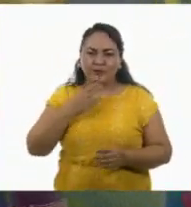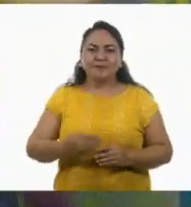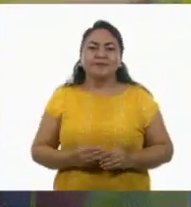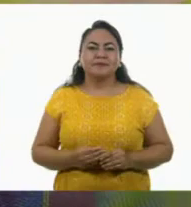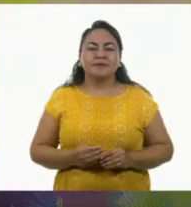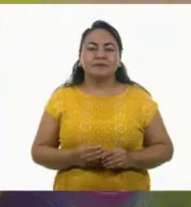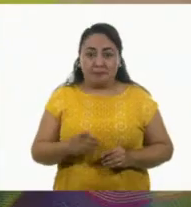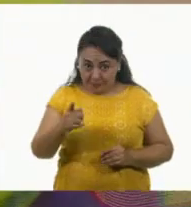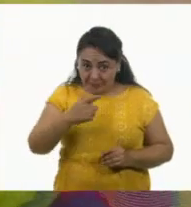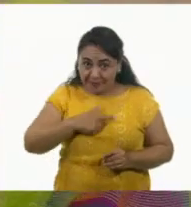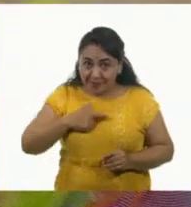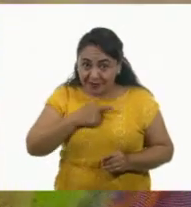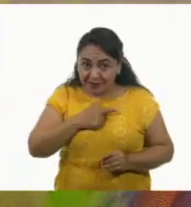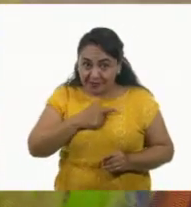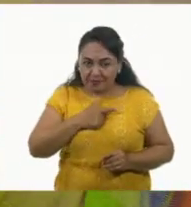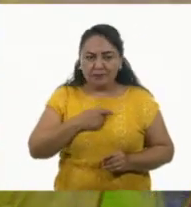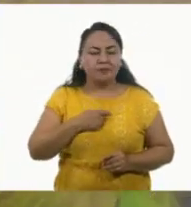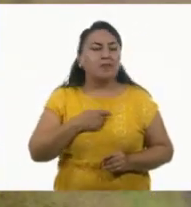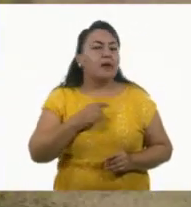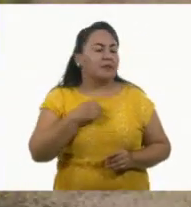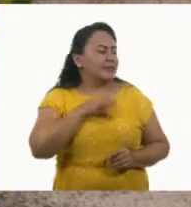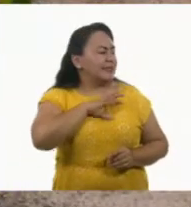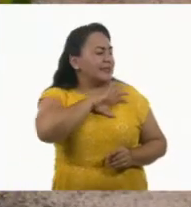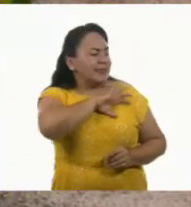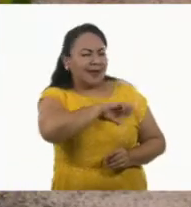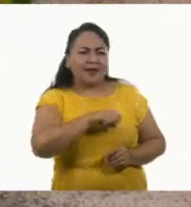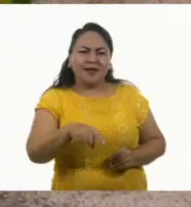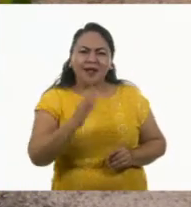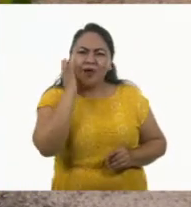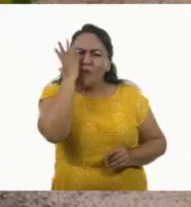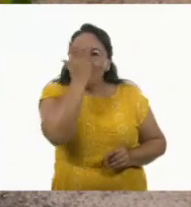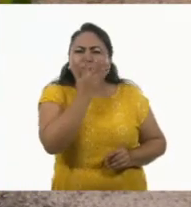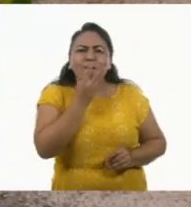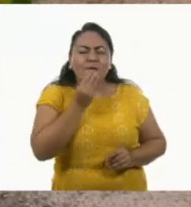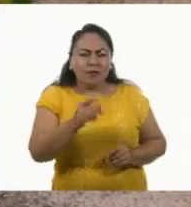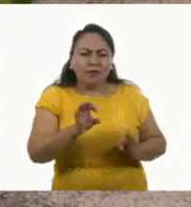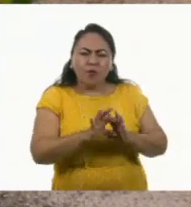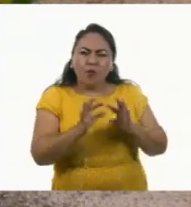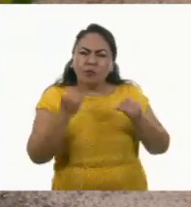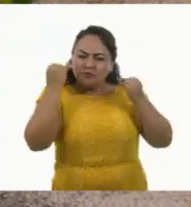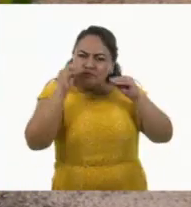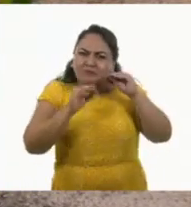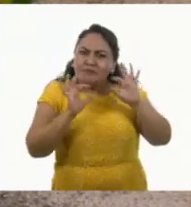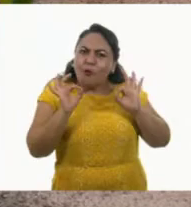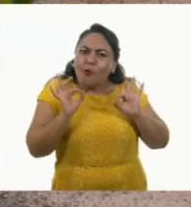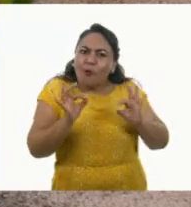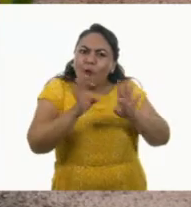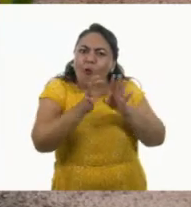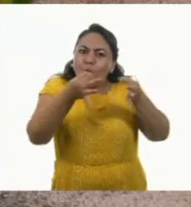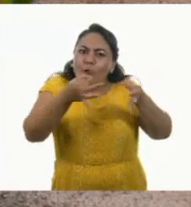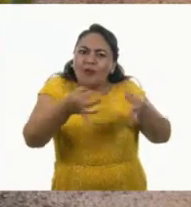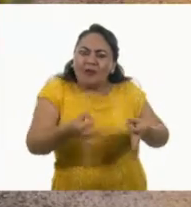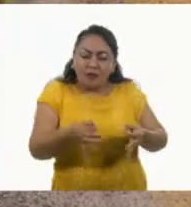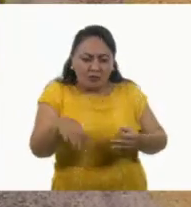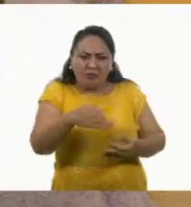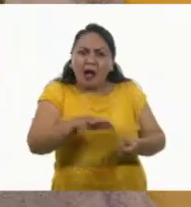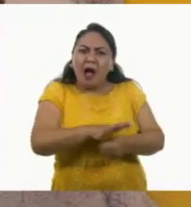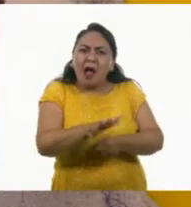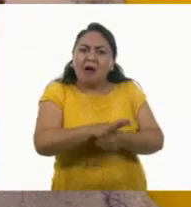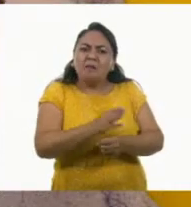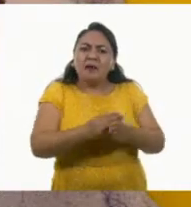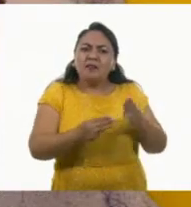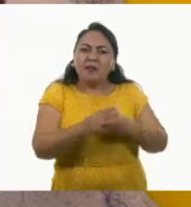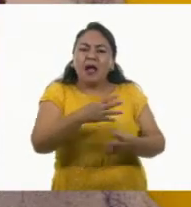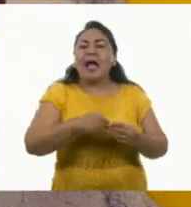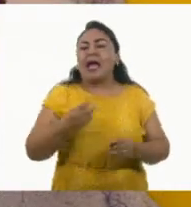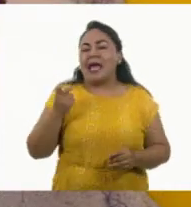¿Te gusta? Me encanta. Es muy hermosa y muy original. Y todo con material de reuso. Por eso es una